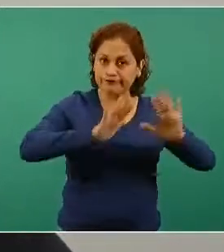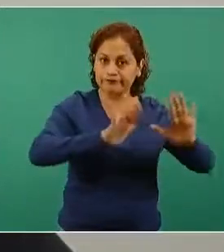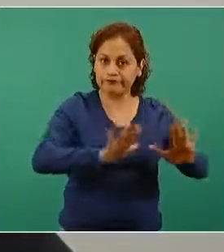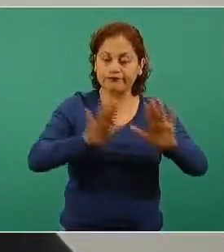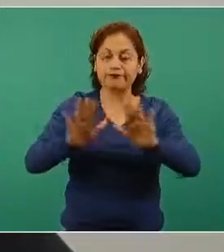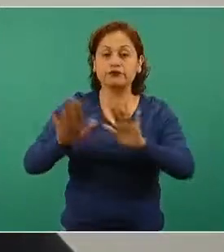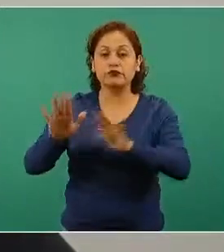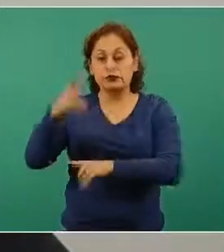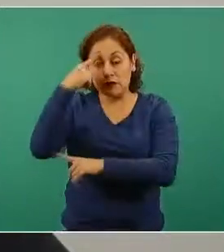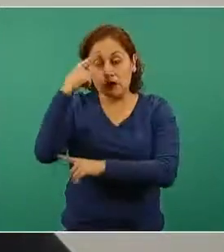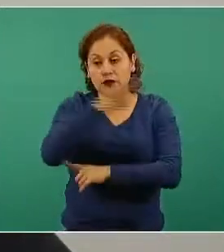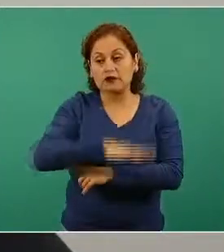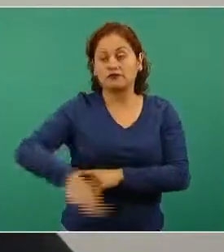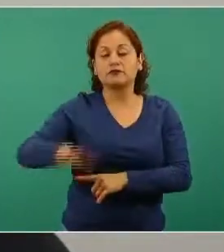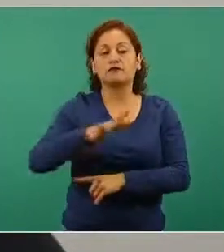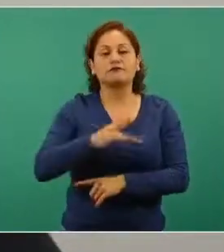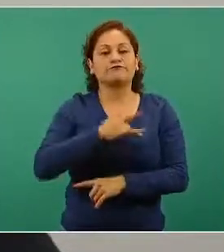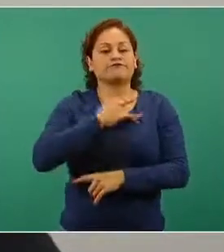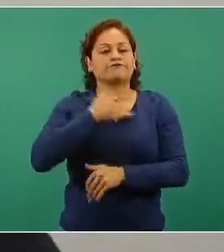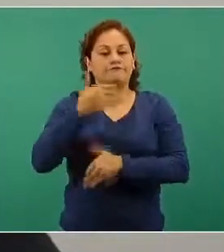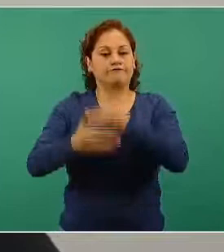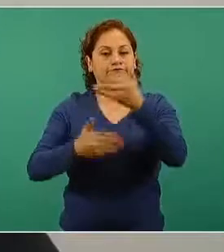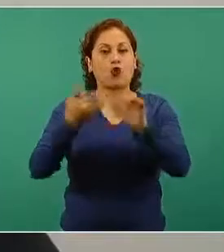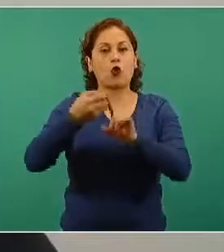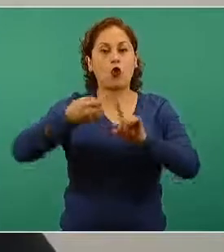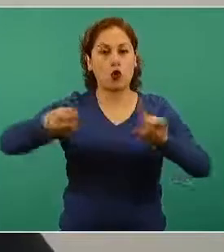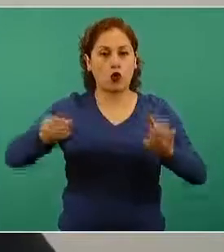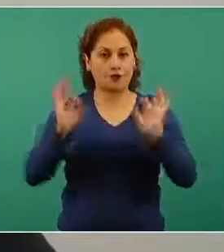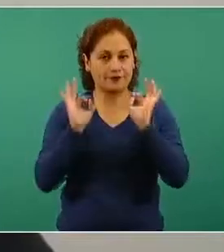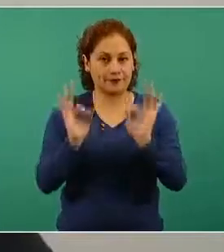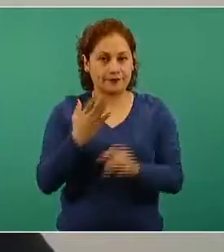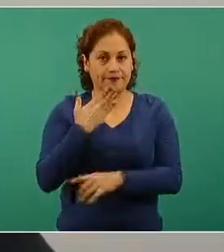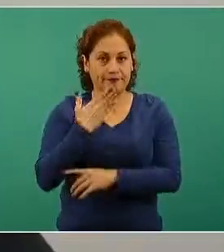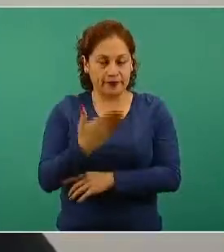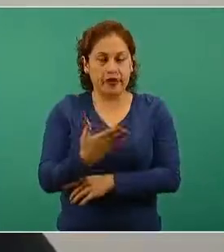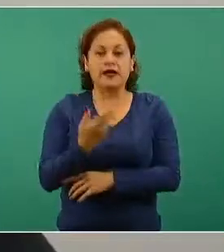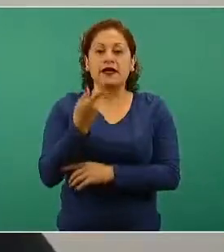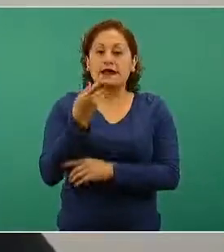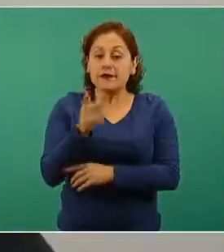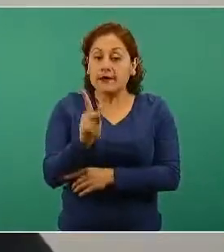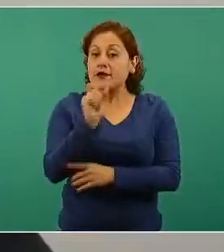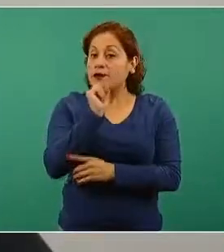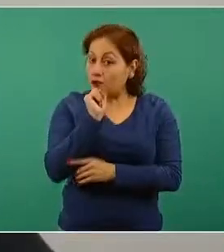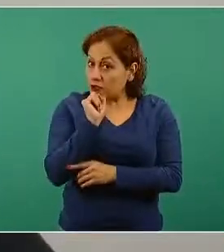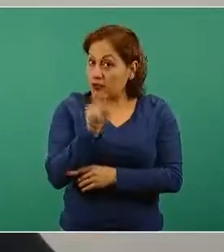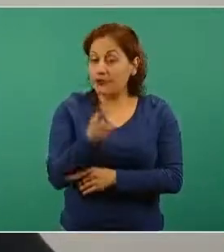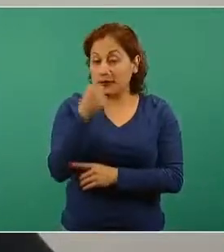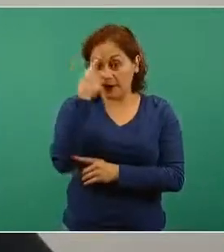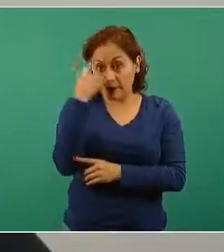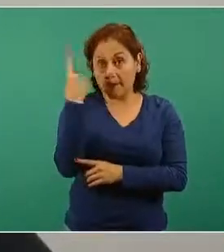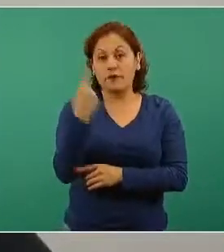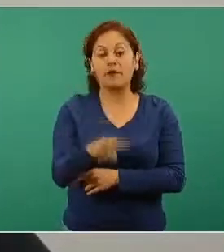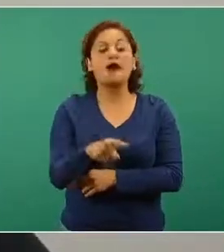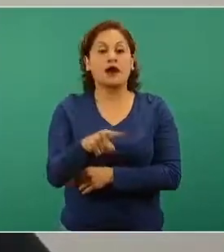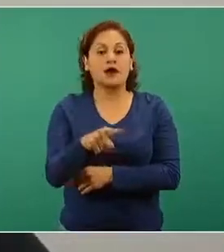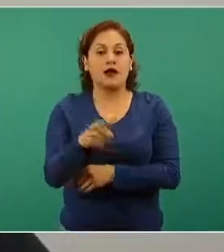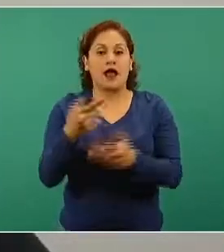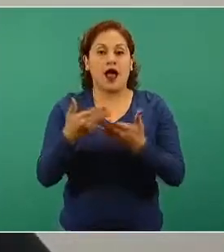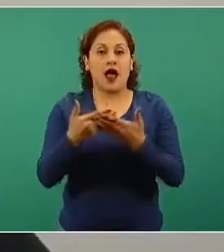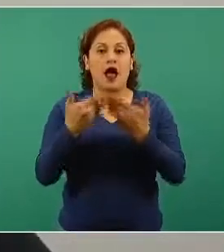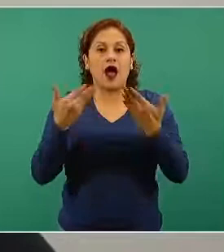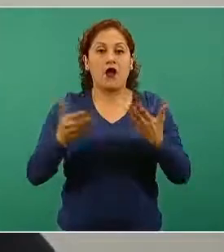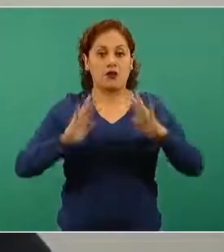cómo llevarla a cabo, pero precisamente con el objetivo de poder entonces empezar a recuperar